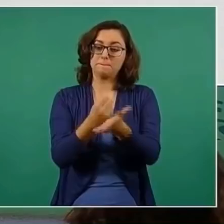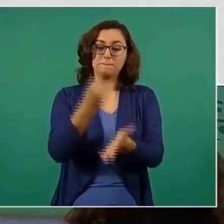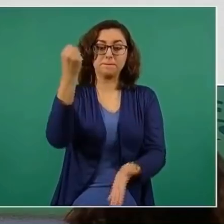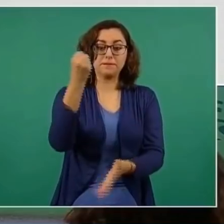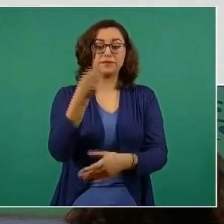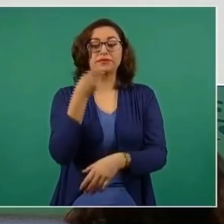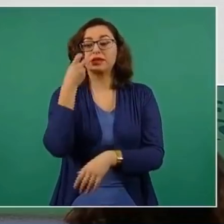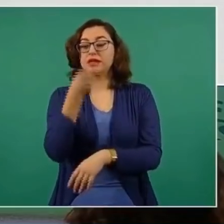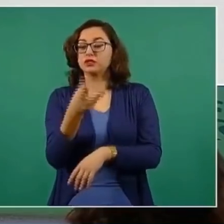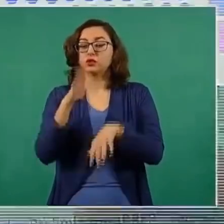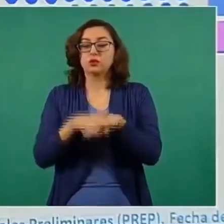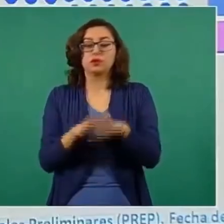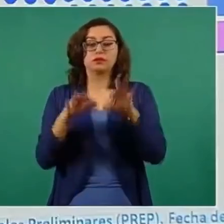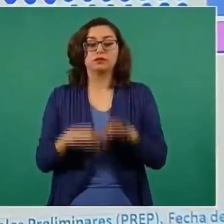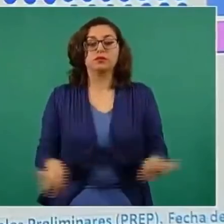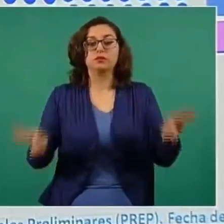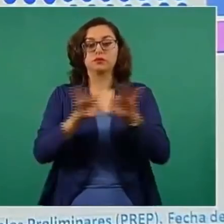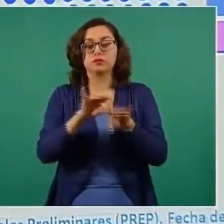nos importa?